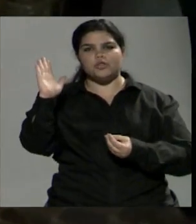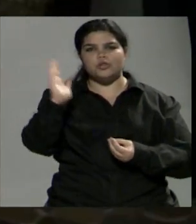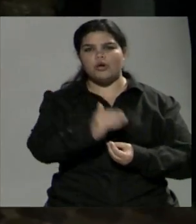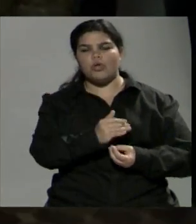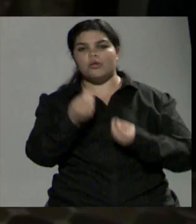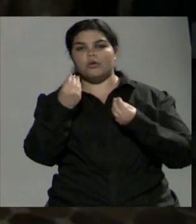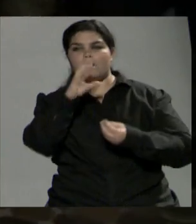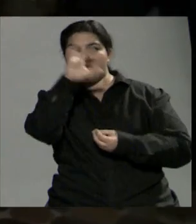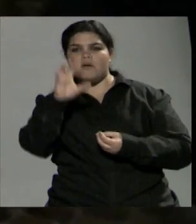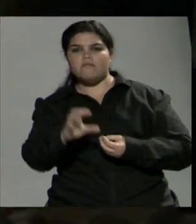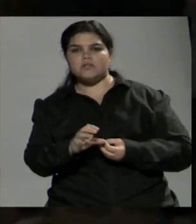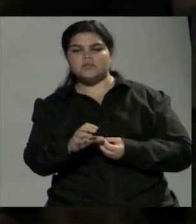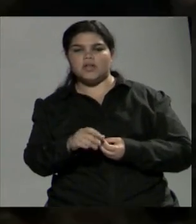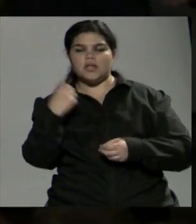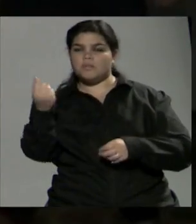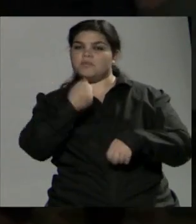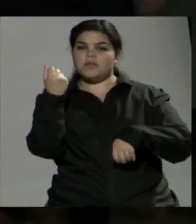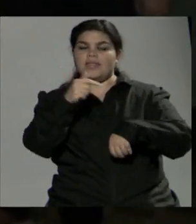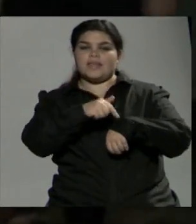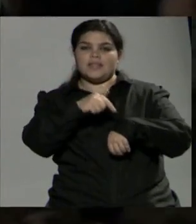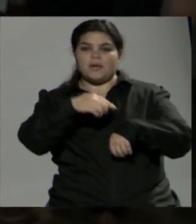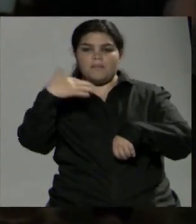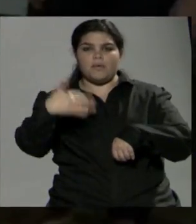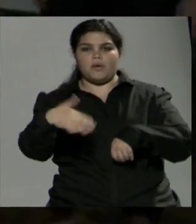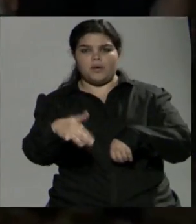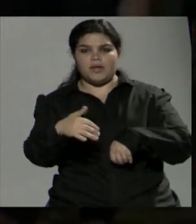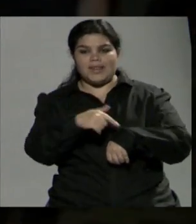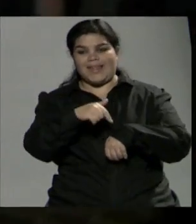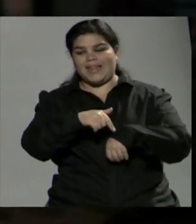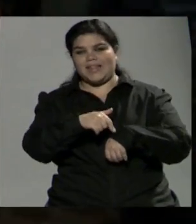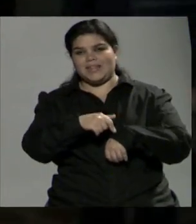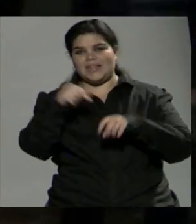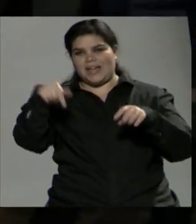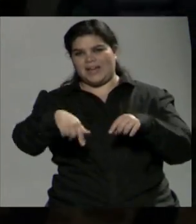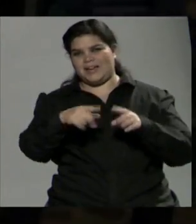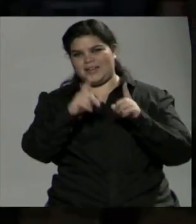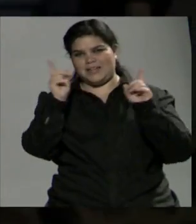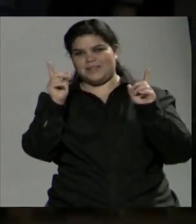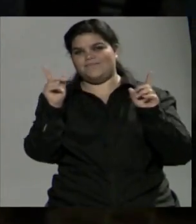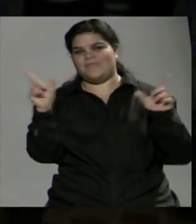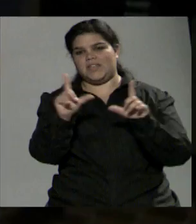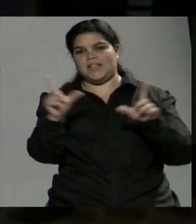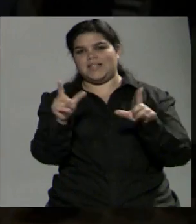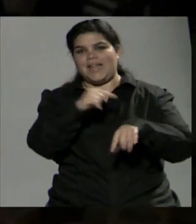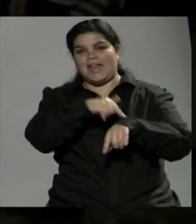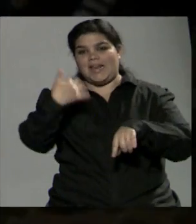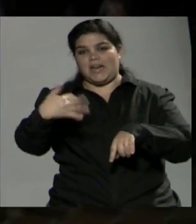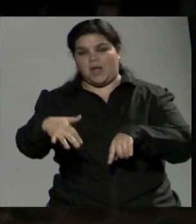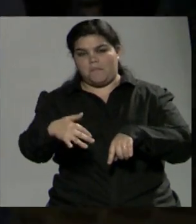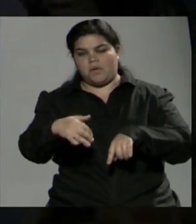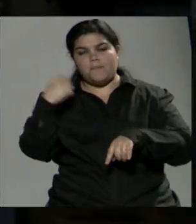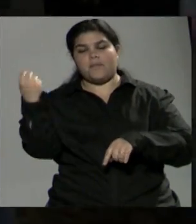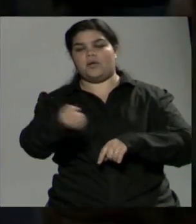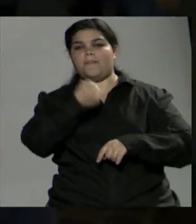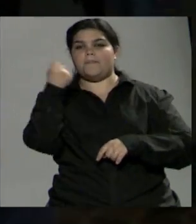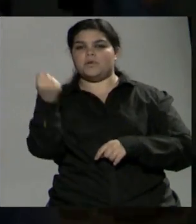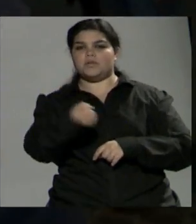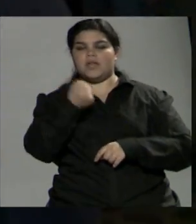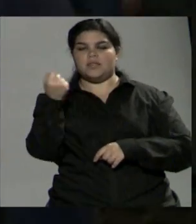realidad no se sabe si es un empate o no es un empate, porque no se sabe esos 5 puntos a dónde están, si en